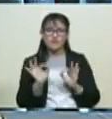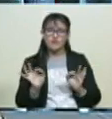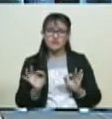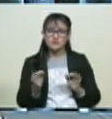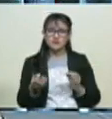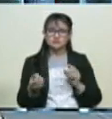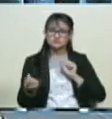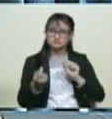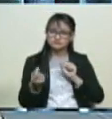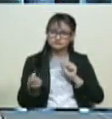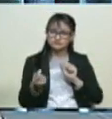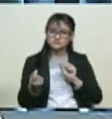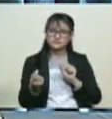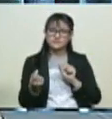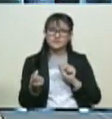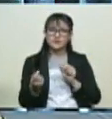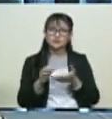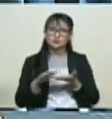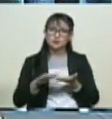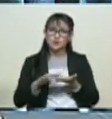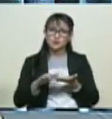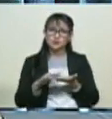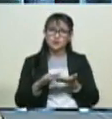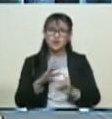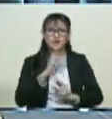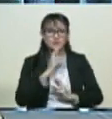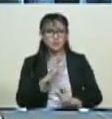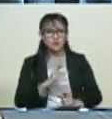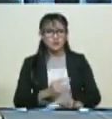gestar soluciones respuestas